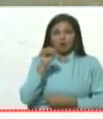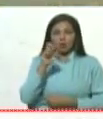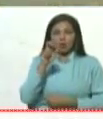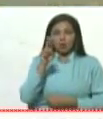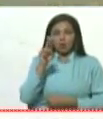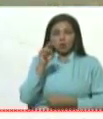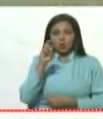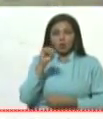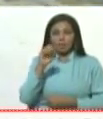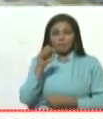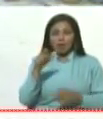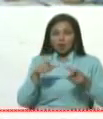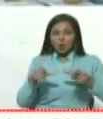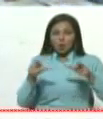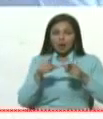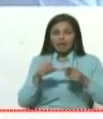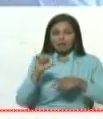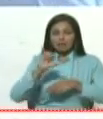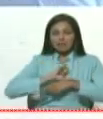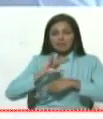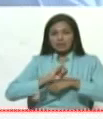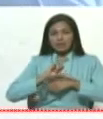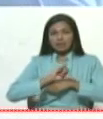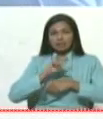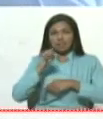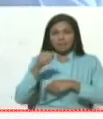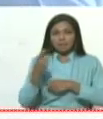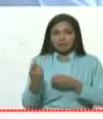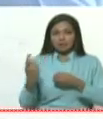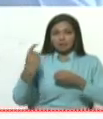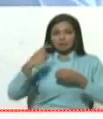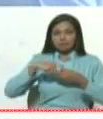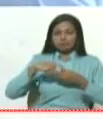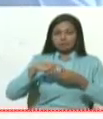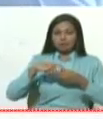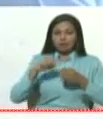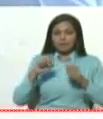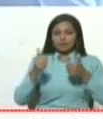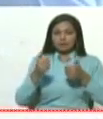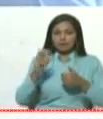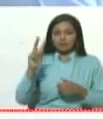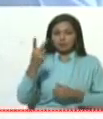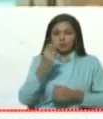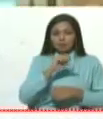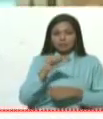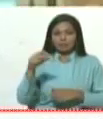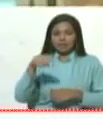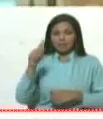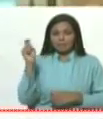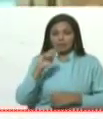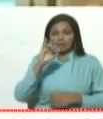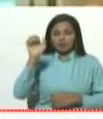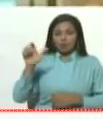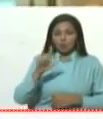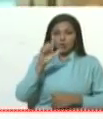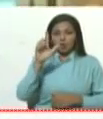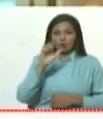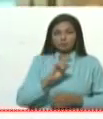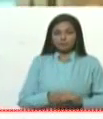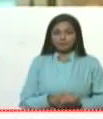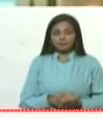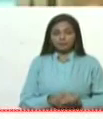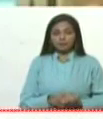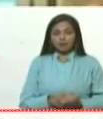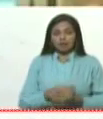Estas edificaciones eclesiales serán intervenidas a partir de la segunda semana de este mes de julio con